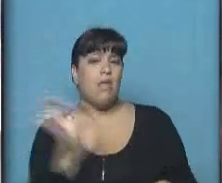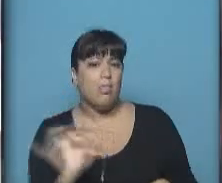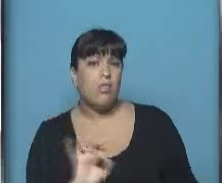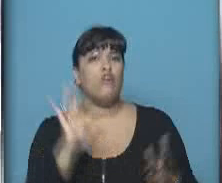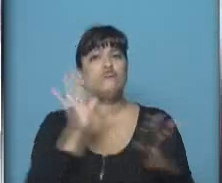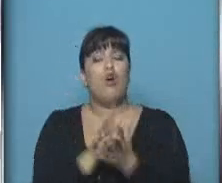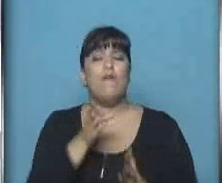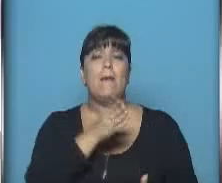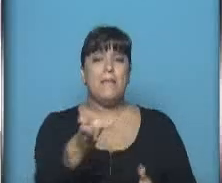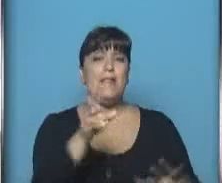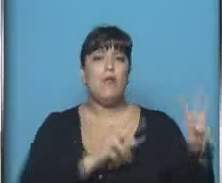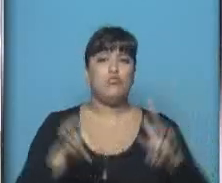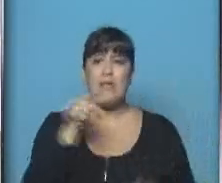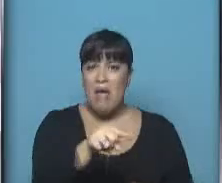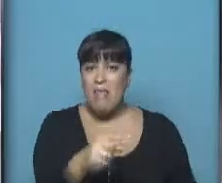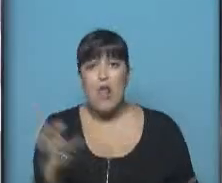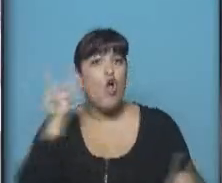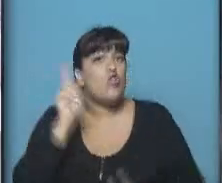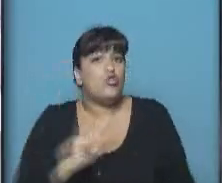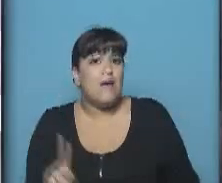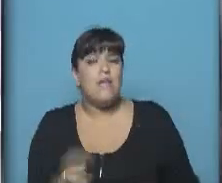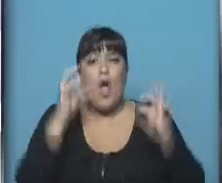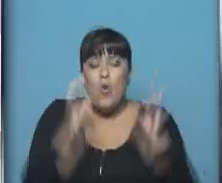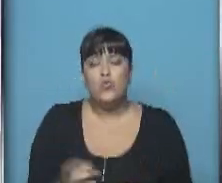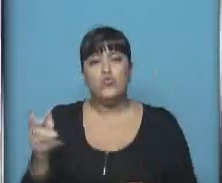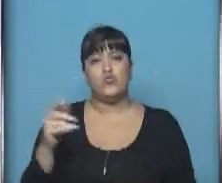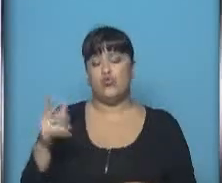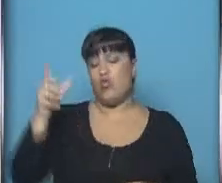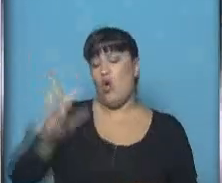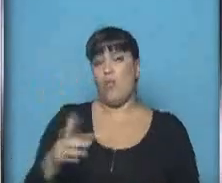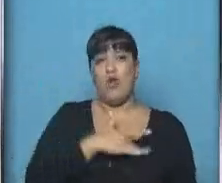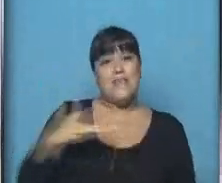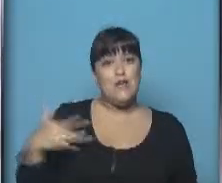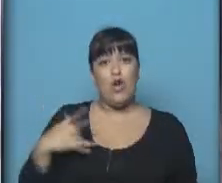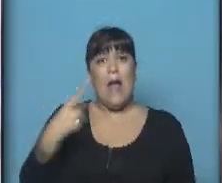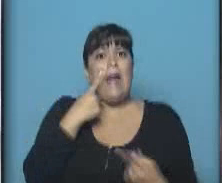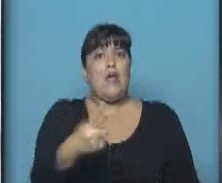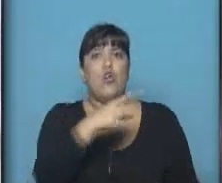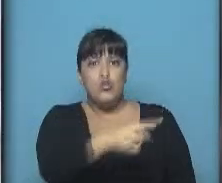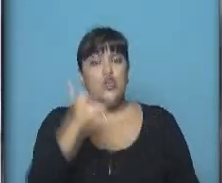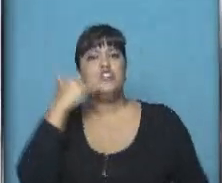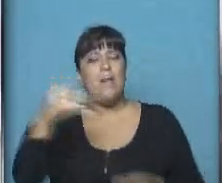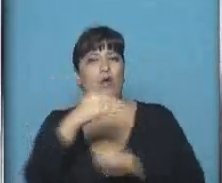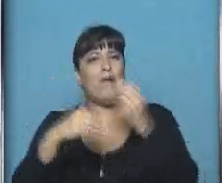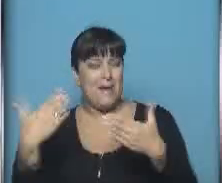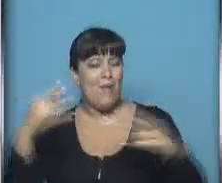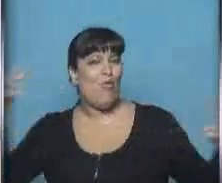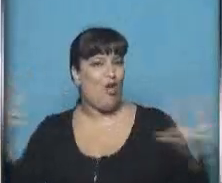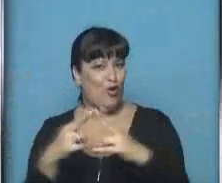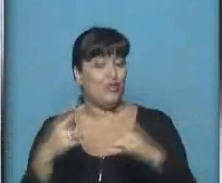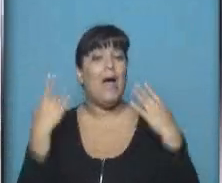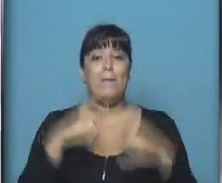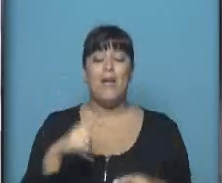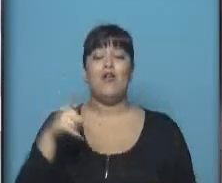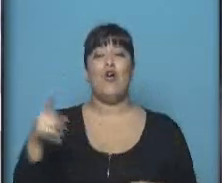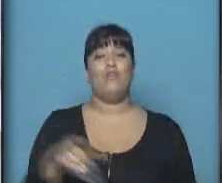pedido de búsqueda precisamente de él, y una vecina que lo reconoció llamó a la familia y entonces pudo encontrarse con ellos. Pero hubo un equipo de Visión